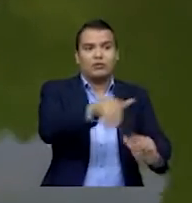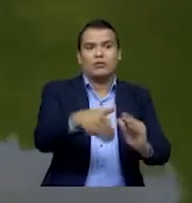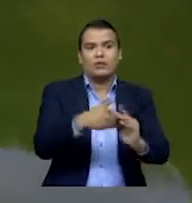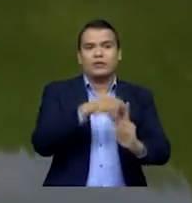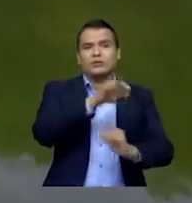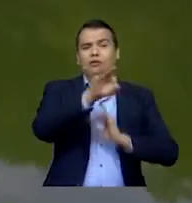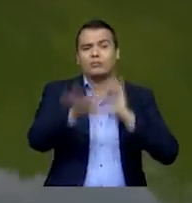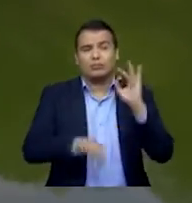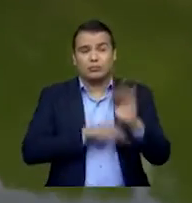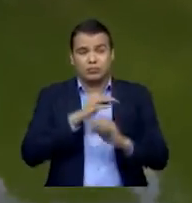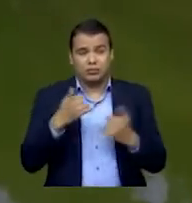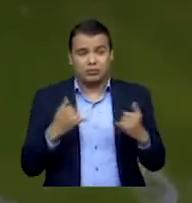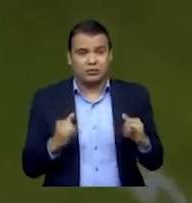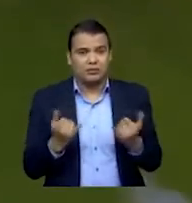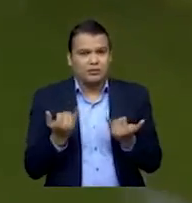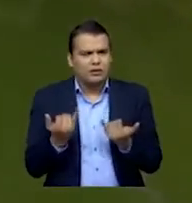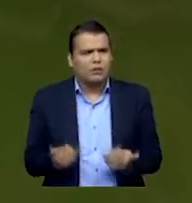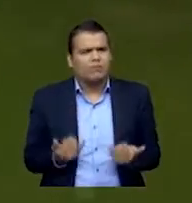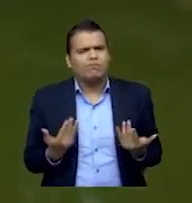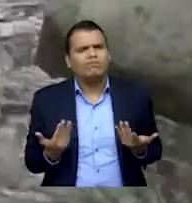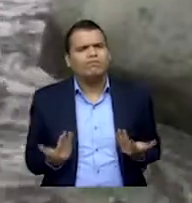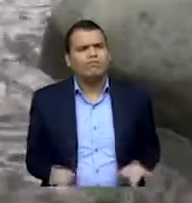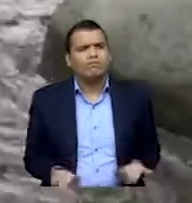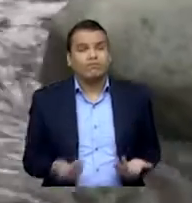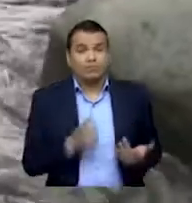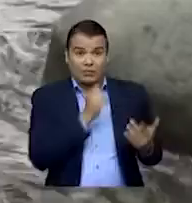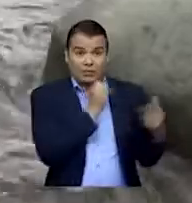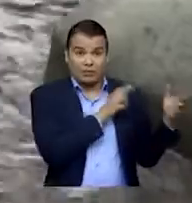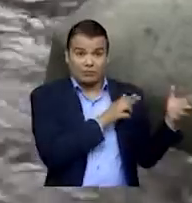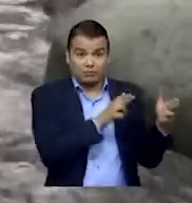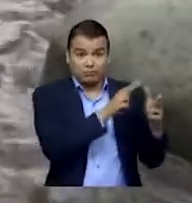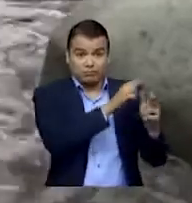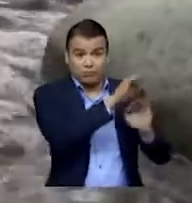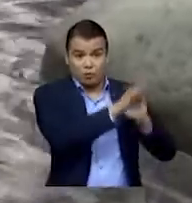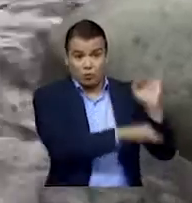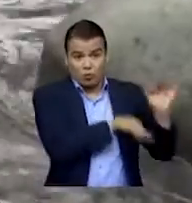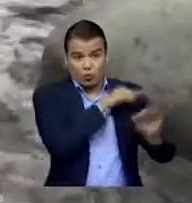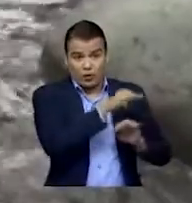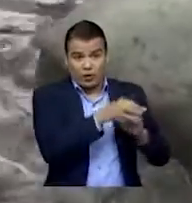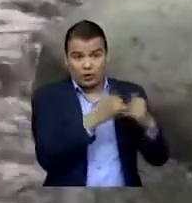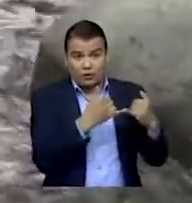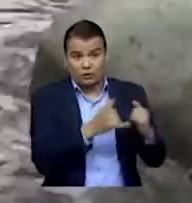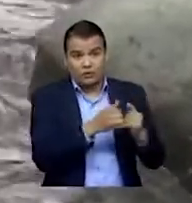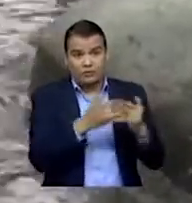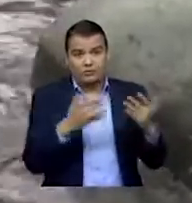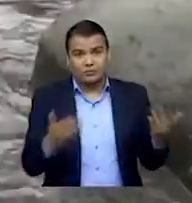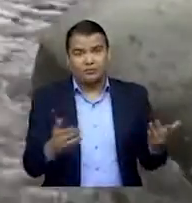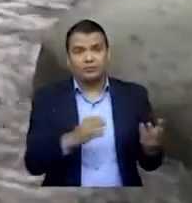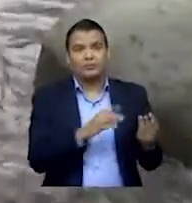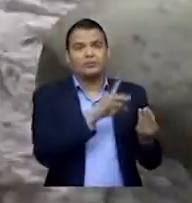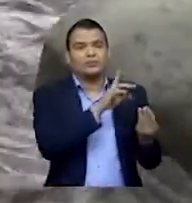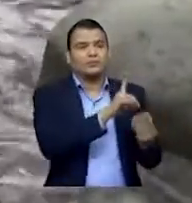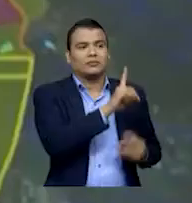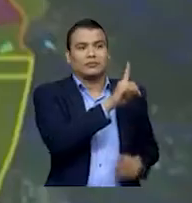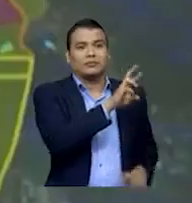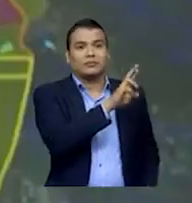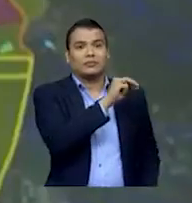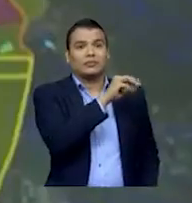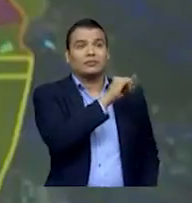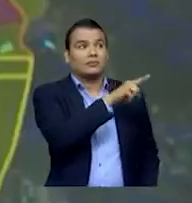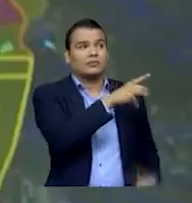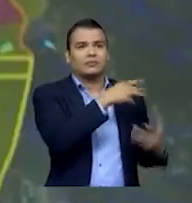mira lo que estamos haciendo estamos protegen la parte alta del pan se ya aclaramos el de rm y que todos conocemos